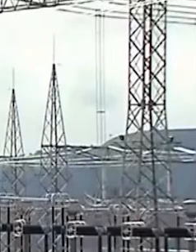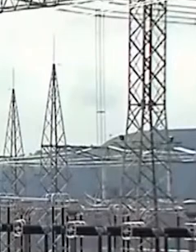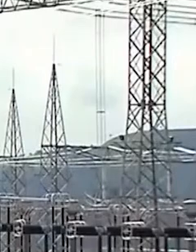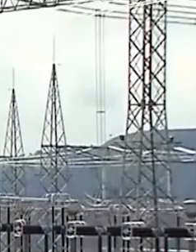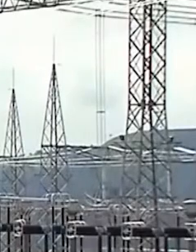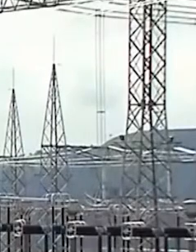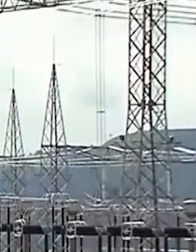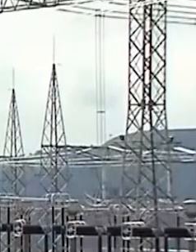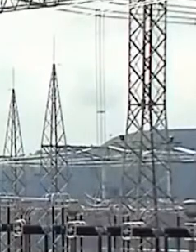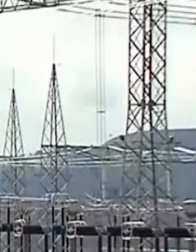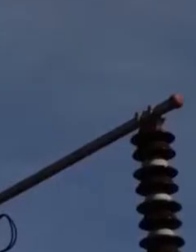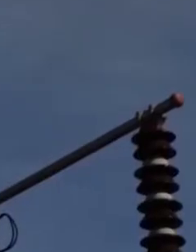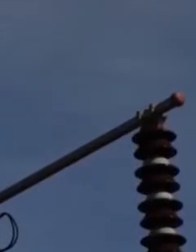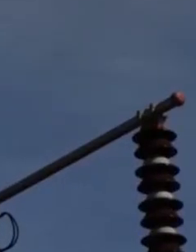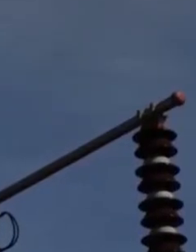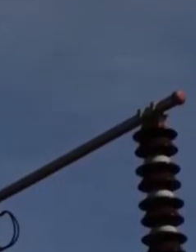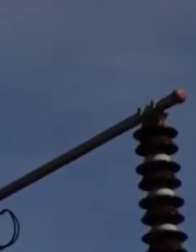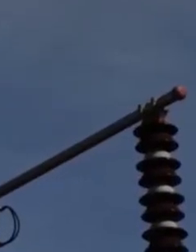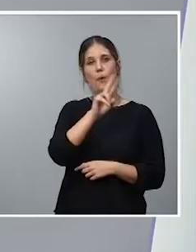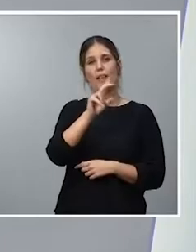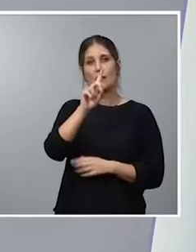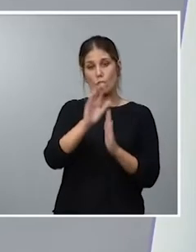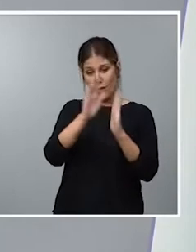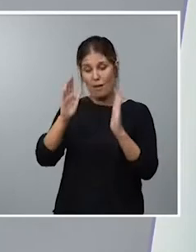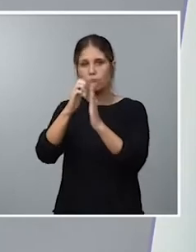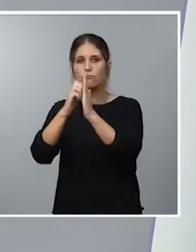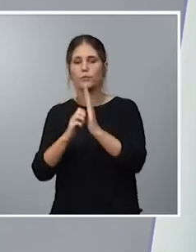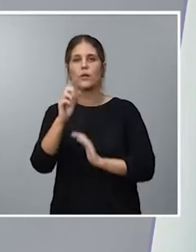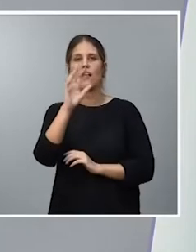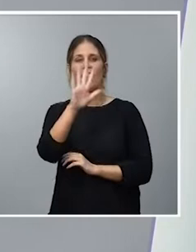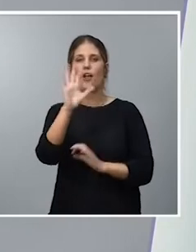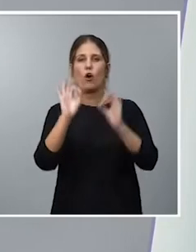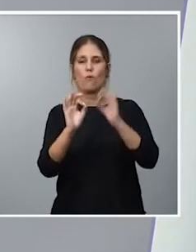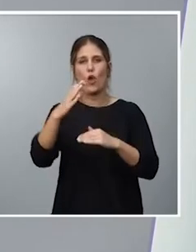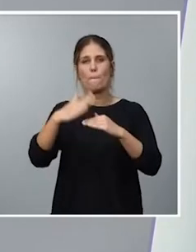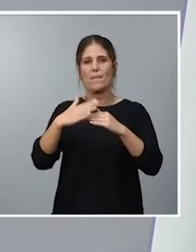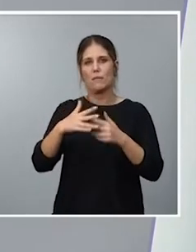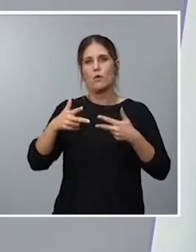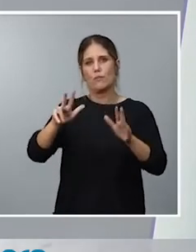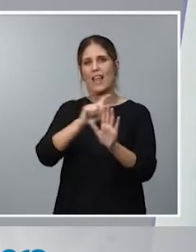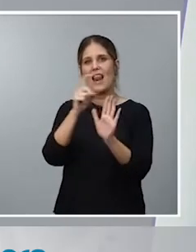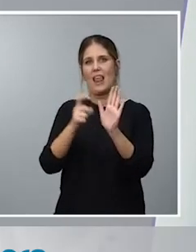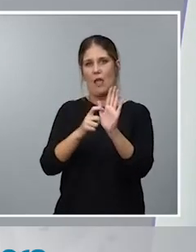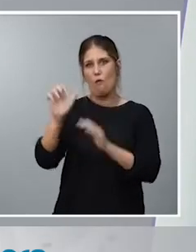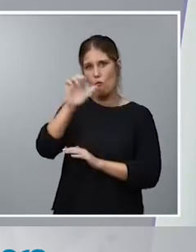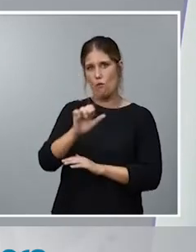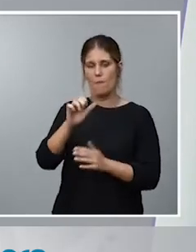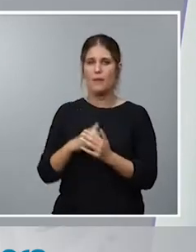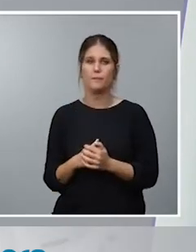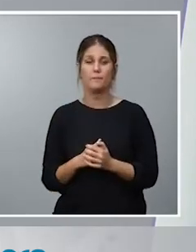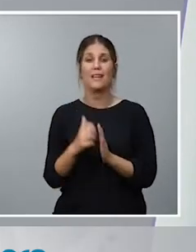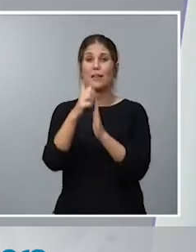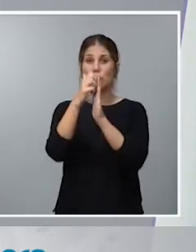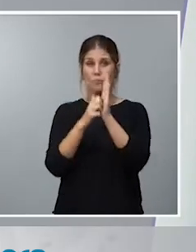Sánchez, aunque no se descarta que la medida se prolongue en 2023. Una reducción del IVA del